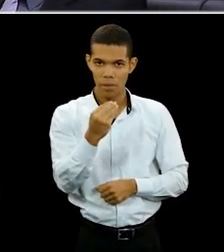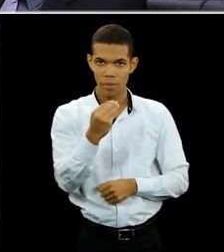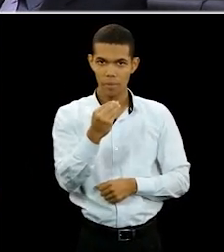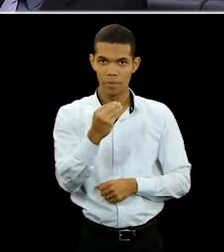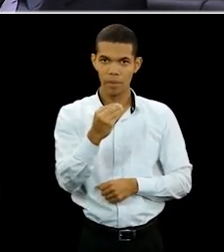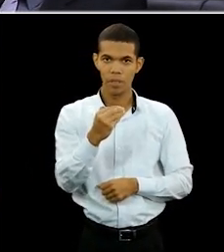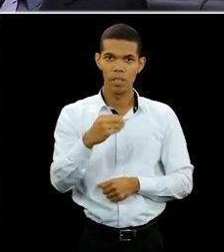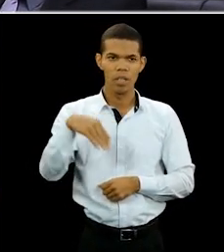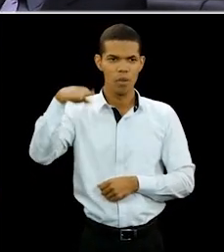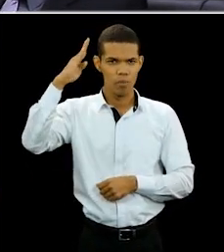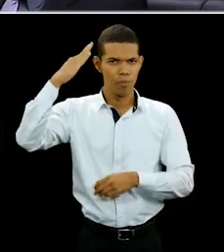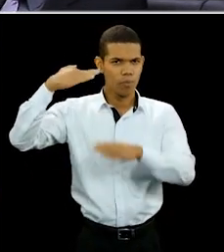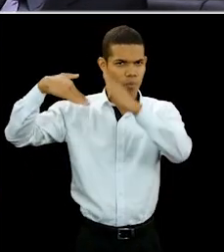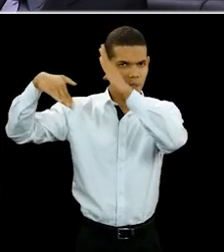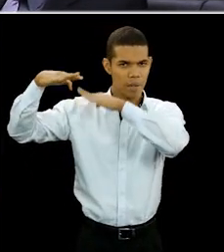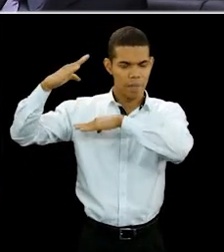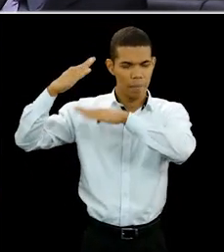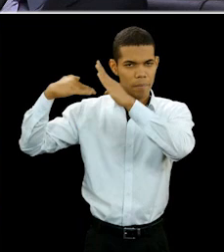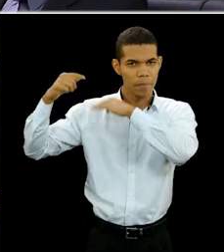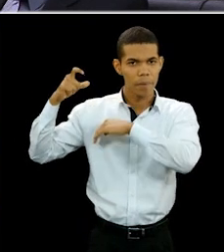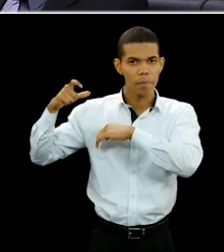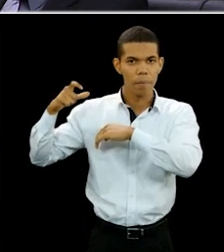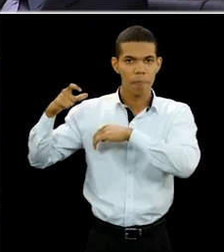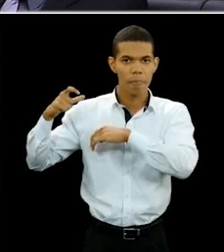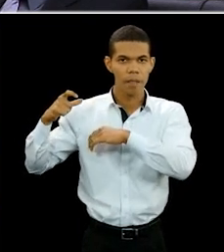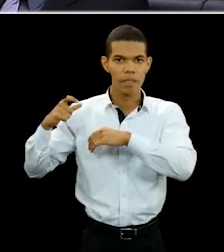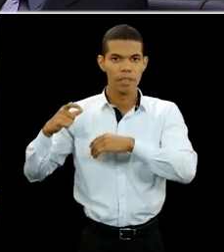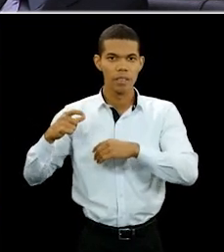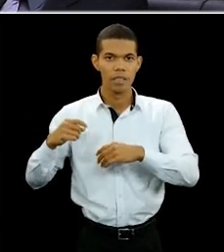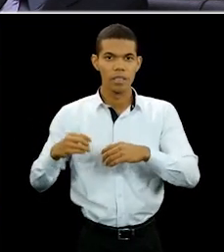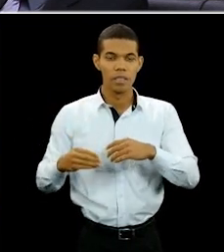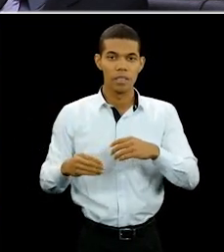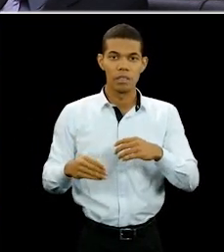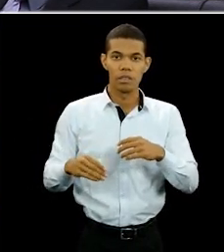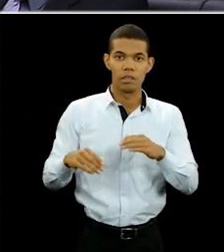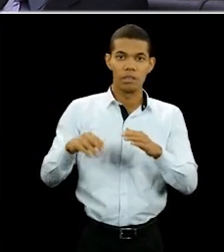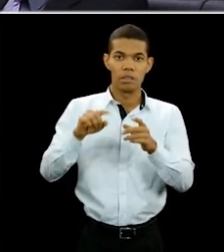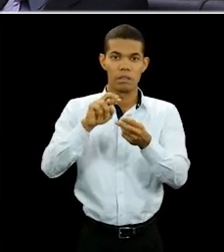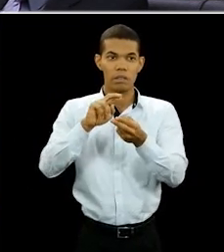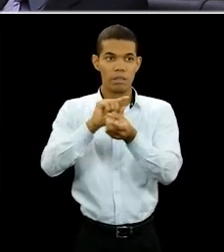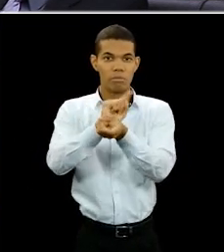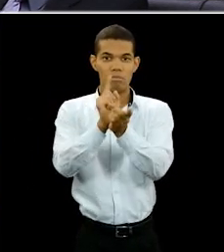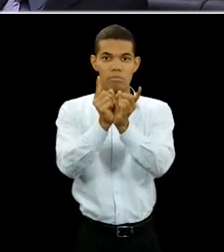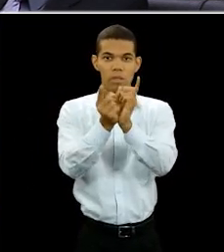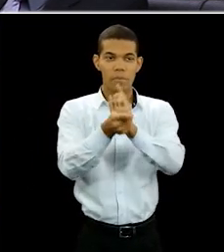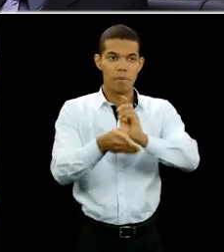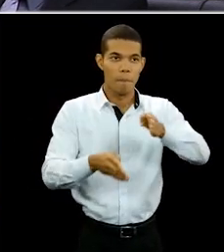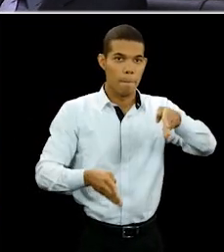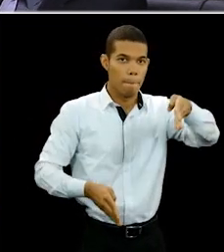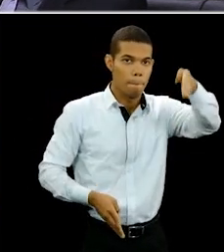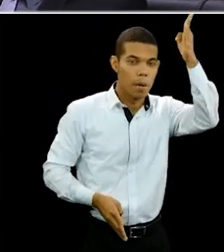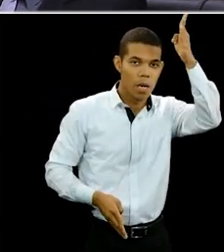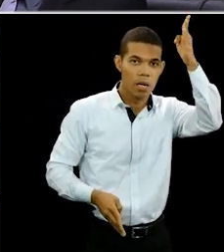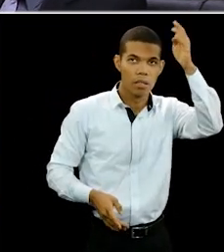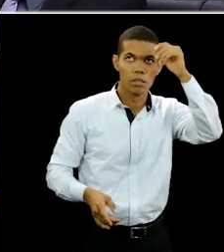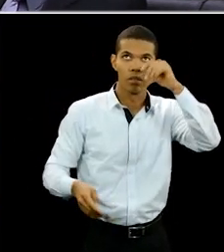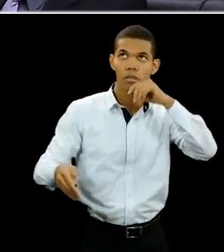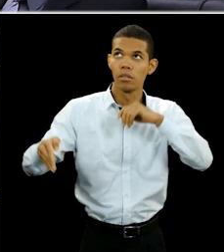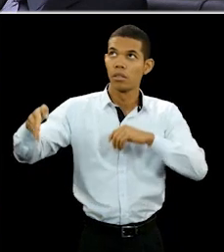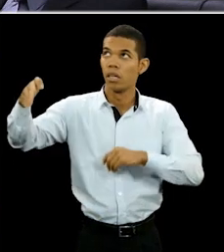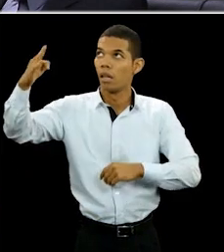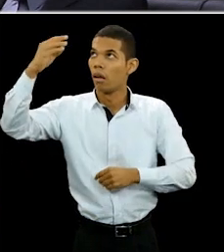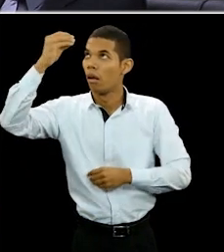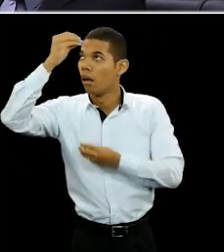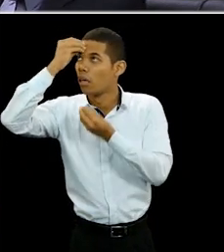Oriente pero que permeó la adoración un Dios santo celoso y eso llevó entonces hacer la